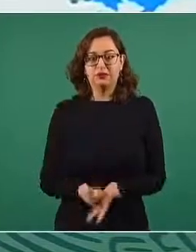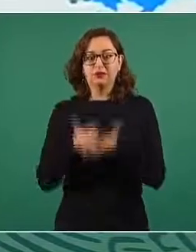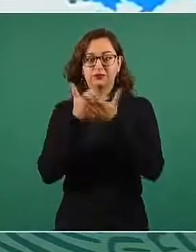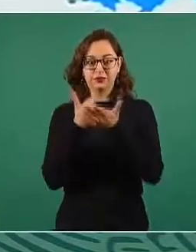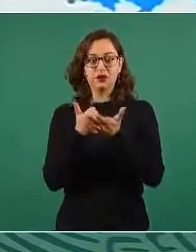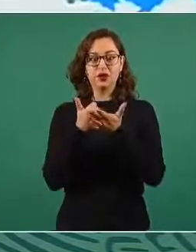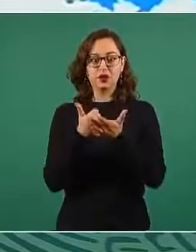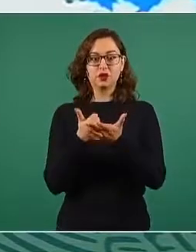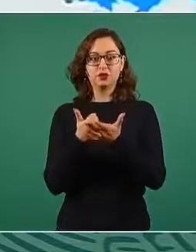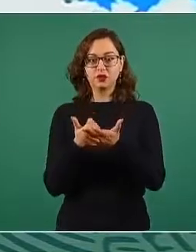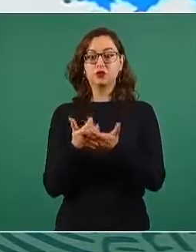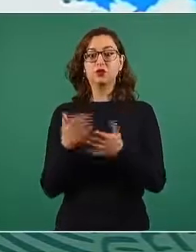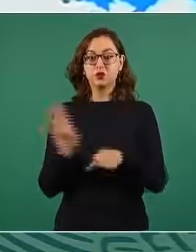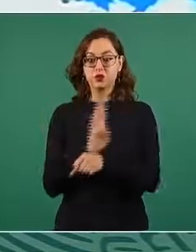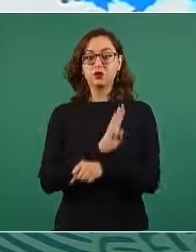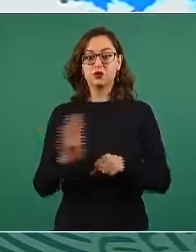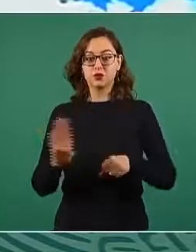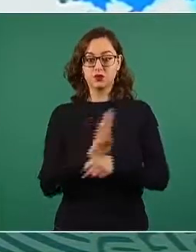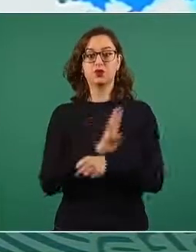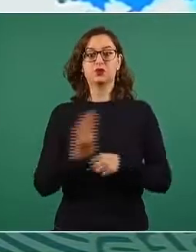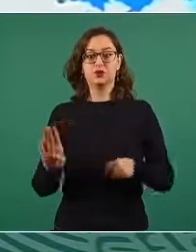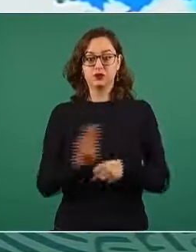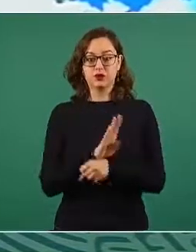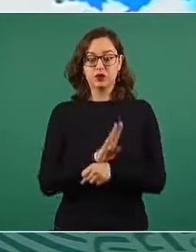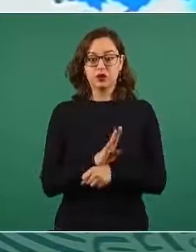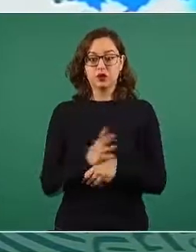al Canal de Panamá.